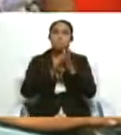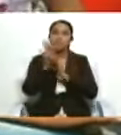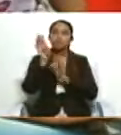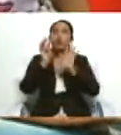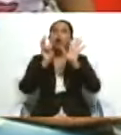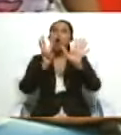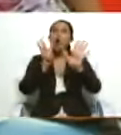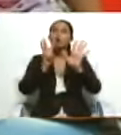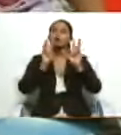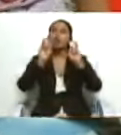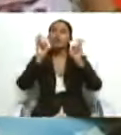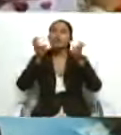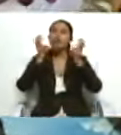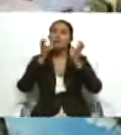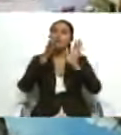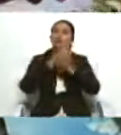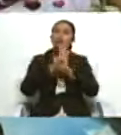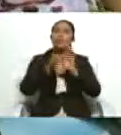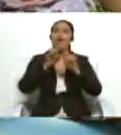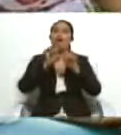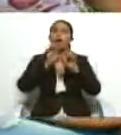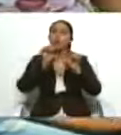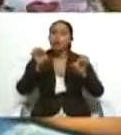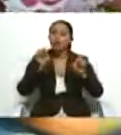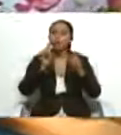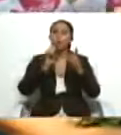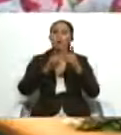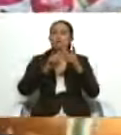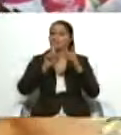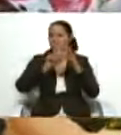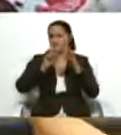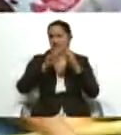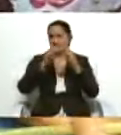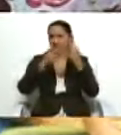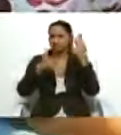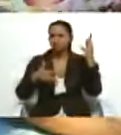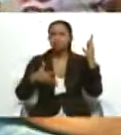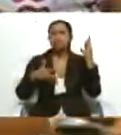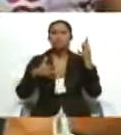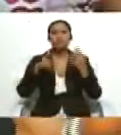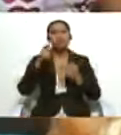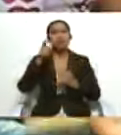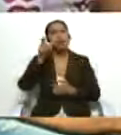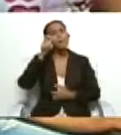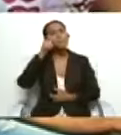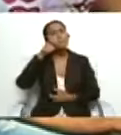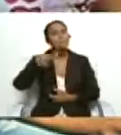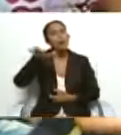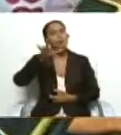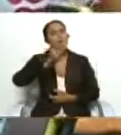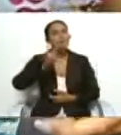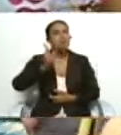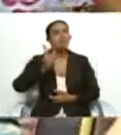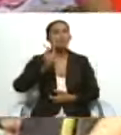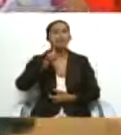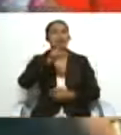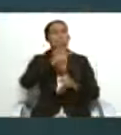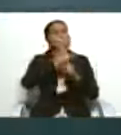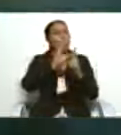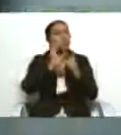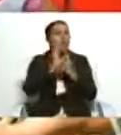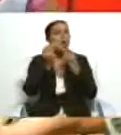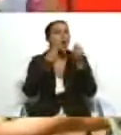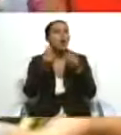ellas involucra la educación y el resguardo. Diferentes sectores de la población venezolana, en este caso los cultores, van a ser